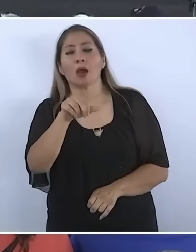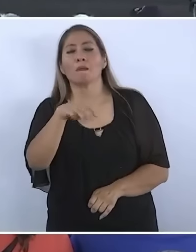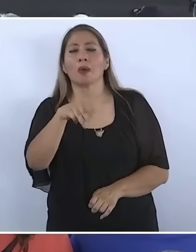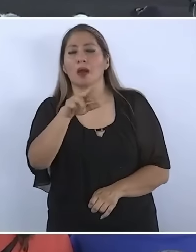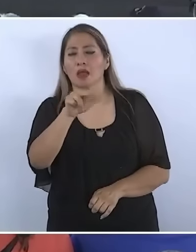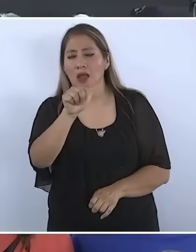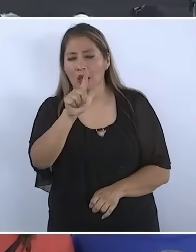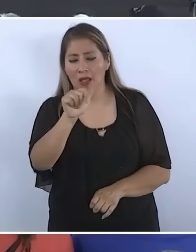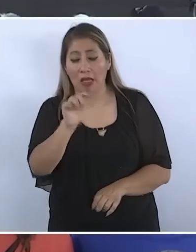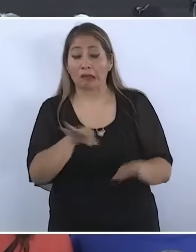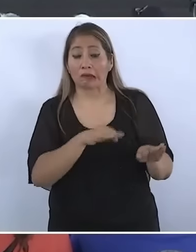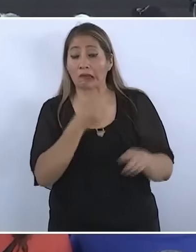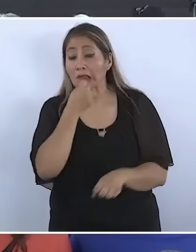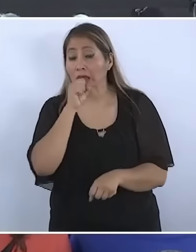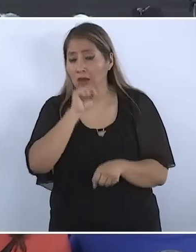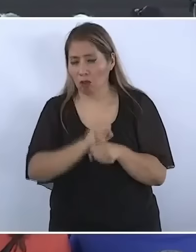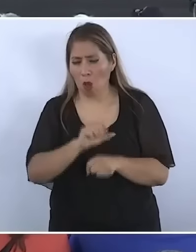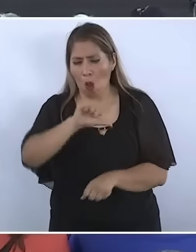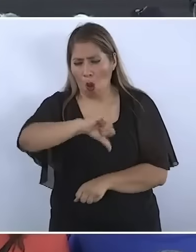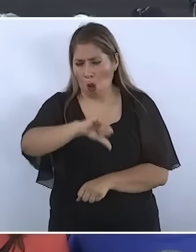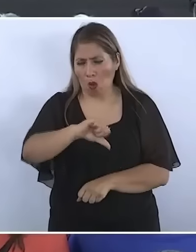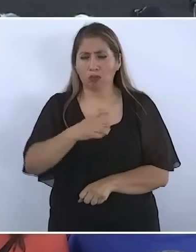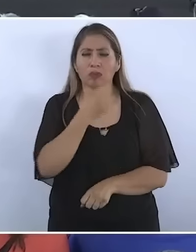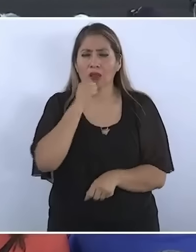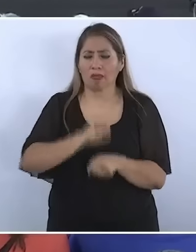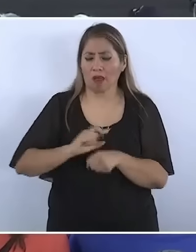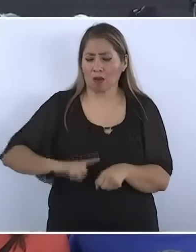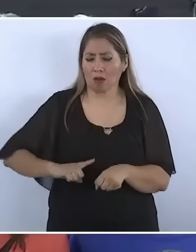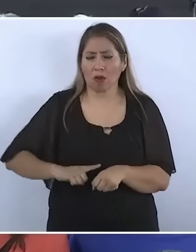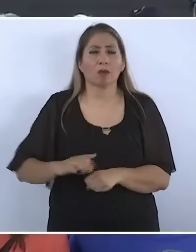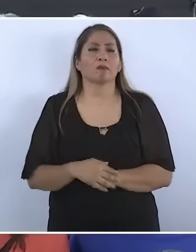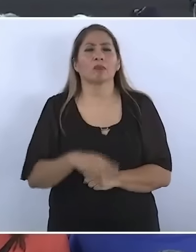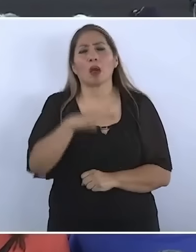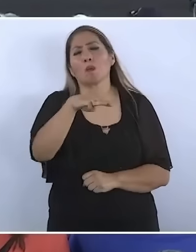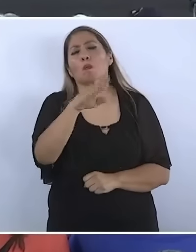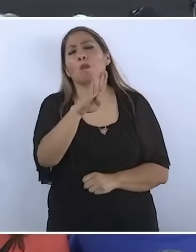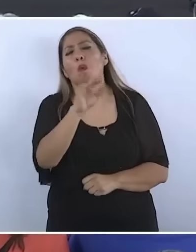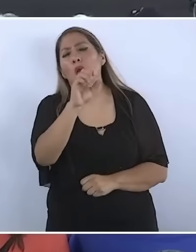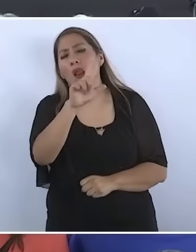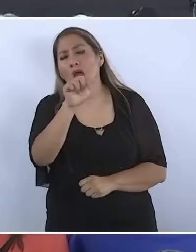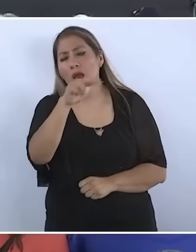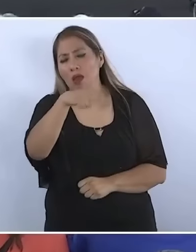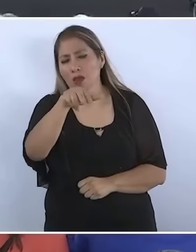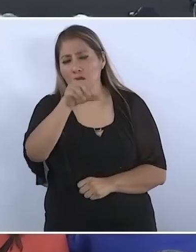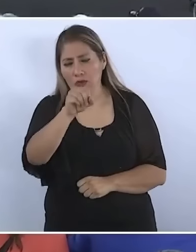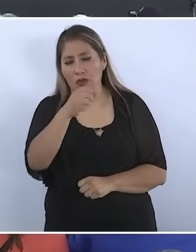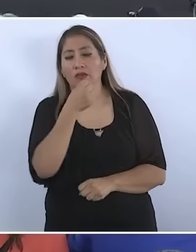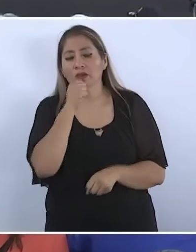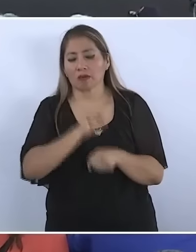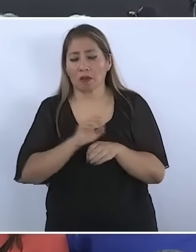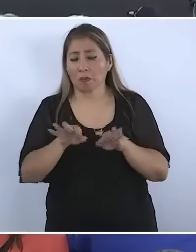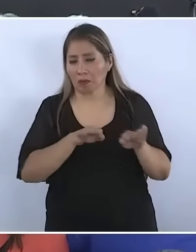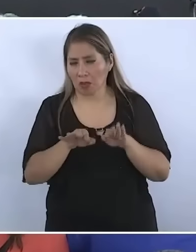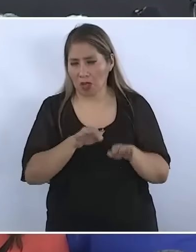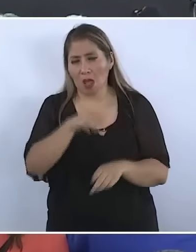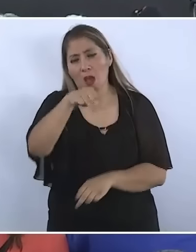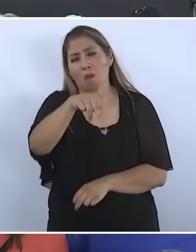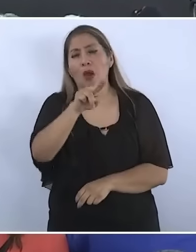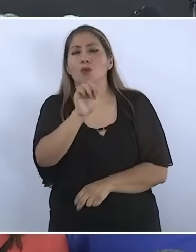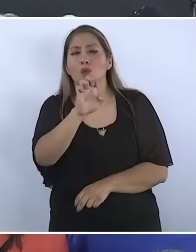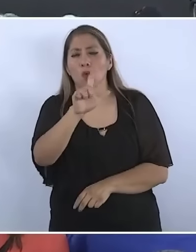Trabajo y hoy secretaria de Gobernación, a Marat Bolaños, hoy secretario del Trabajo, a Manuel